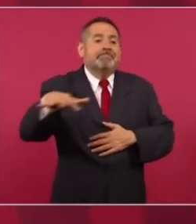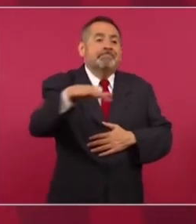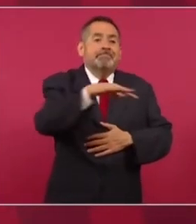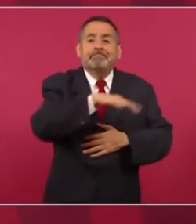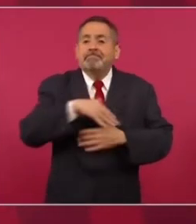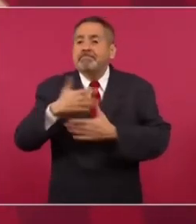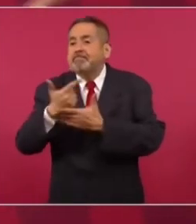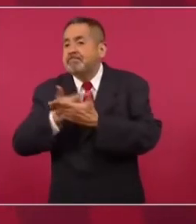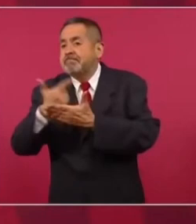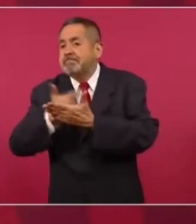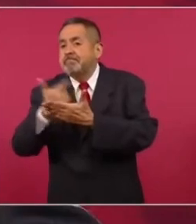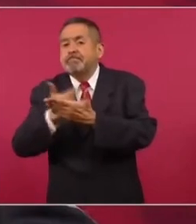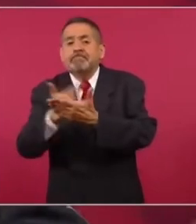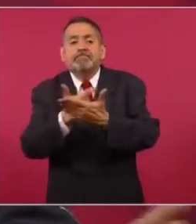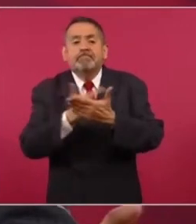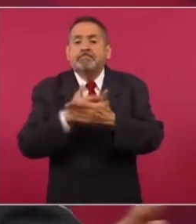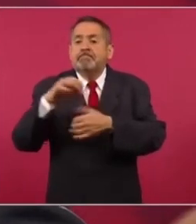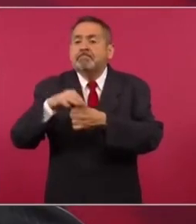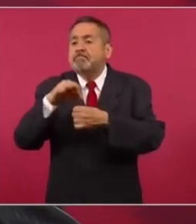lo que